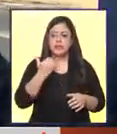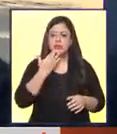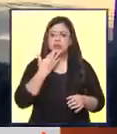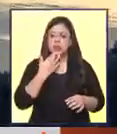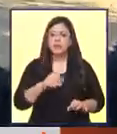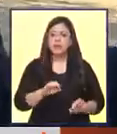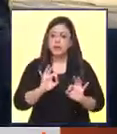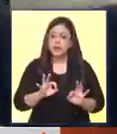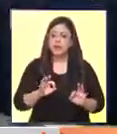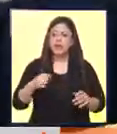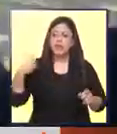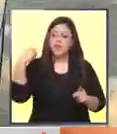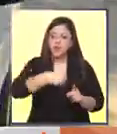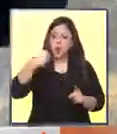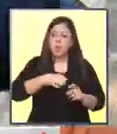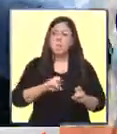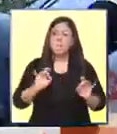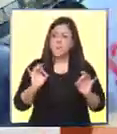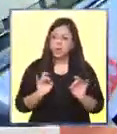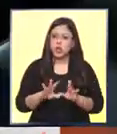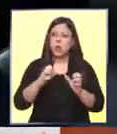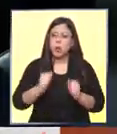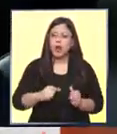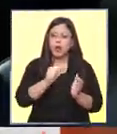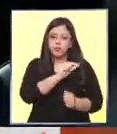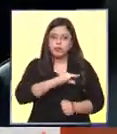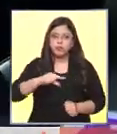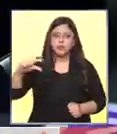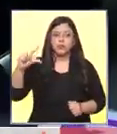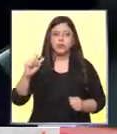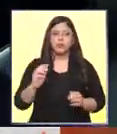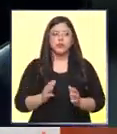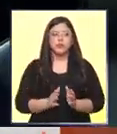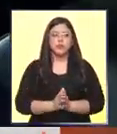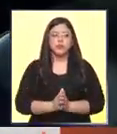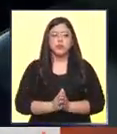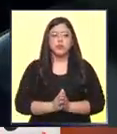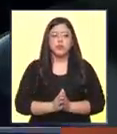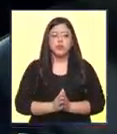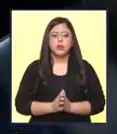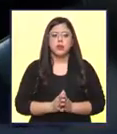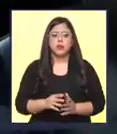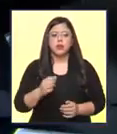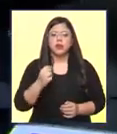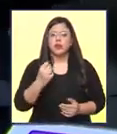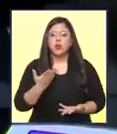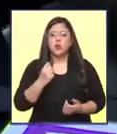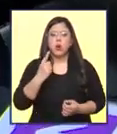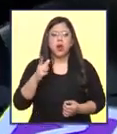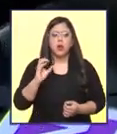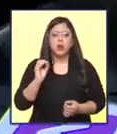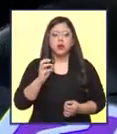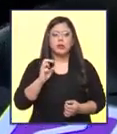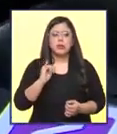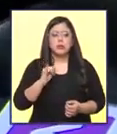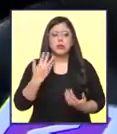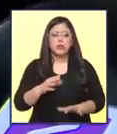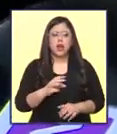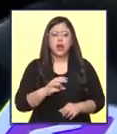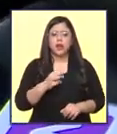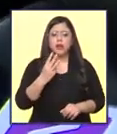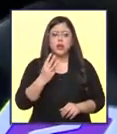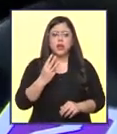la violencia podría ir en ascenso. ¿Tú confirmas que hay gente de Colo Colo, Johnny? Absolutamente, sí, estaban los tres gallos heridos, estaban en las camillas nuestras